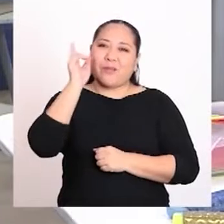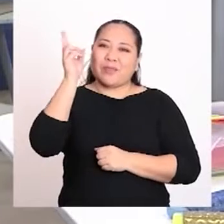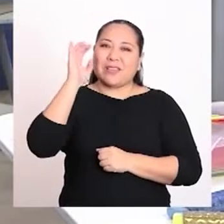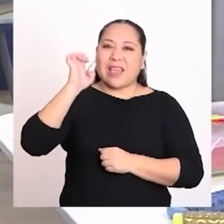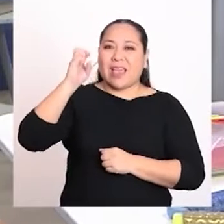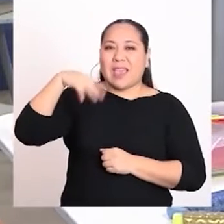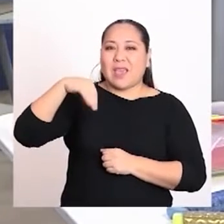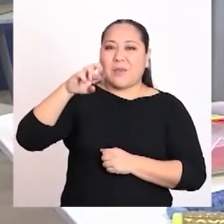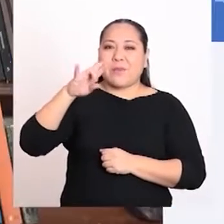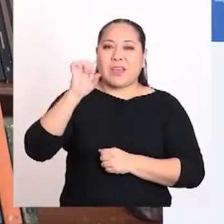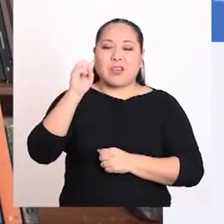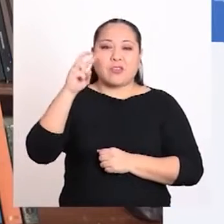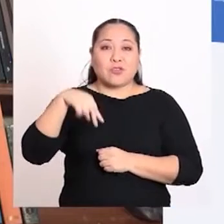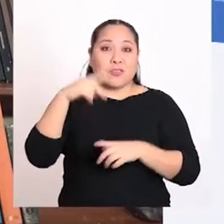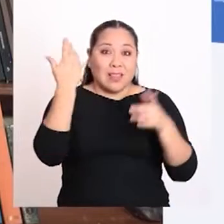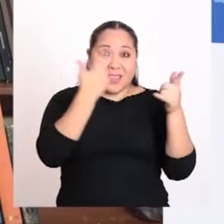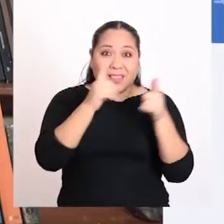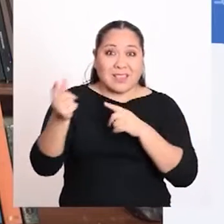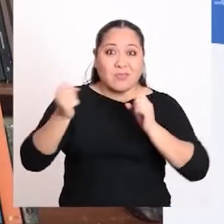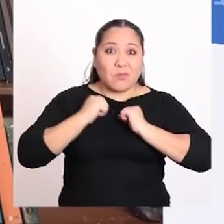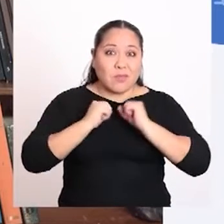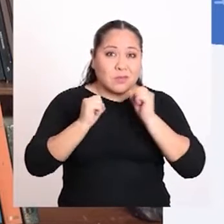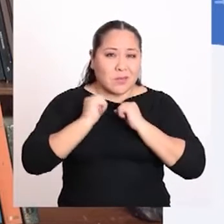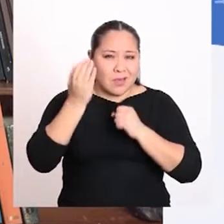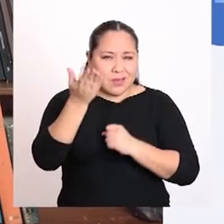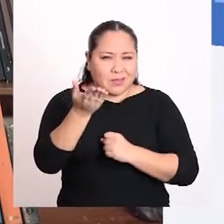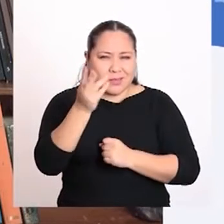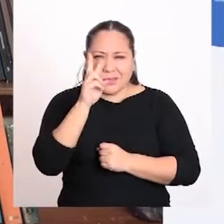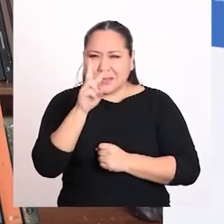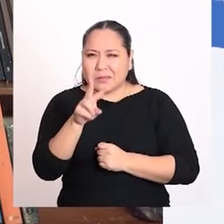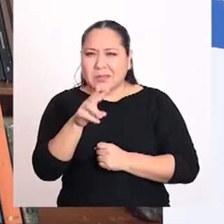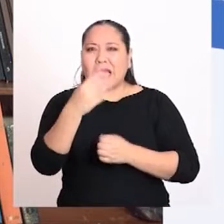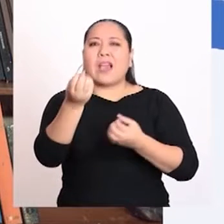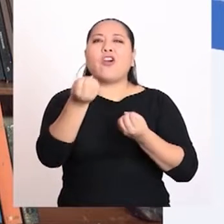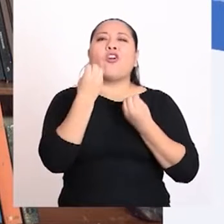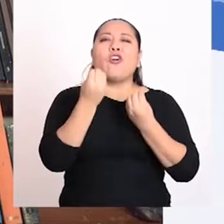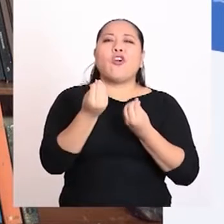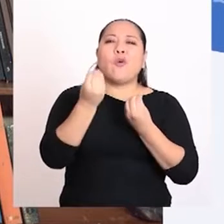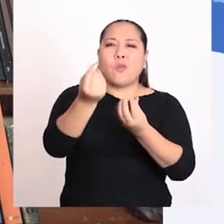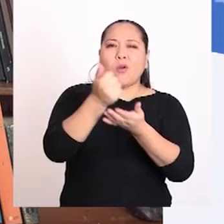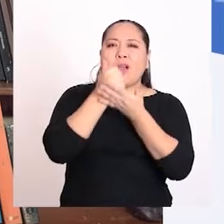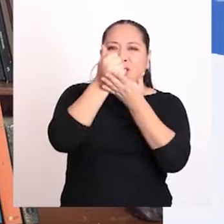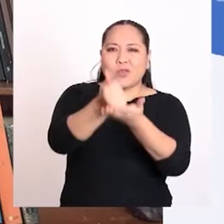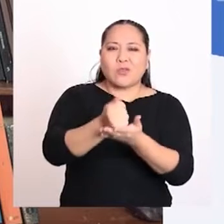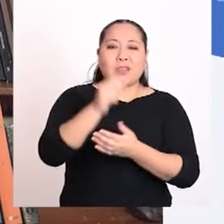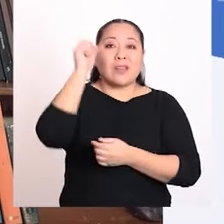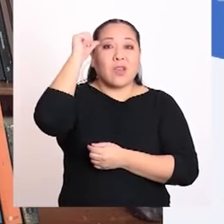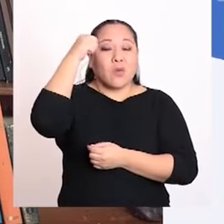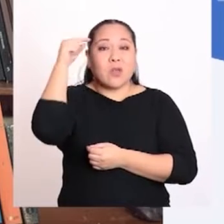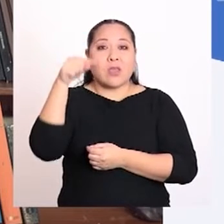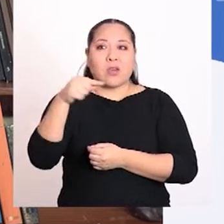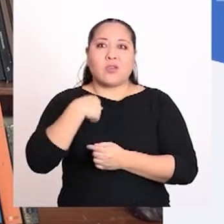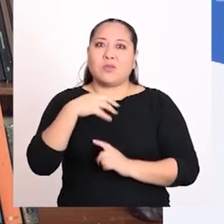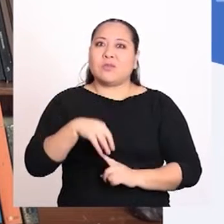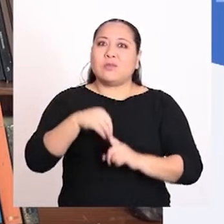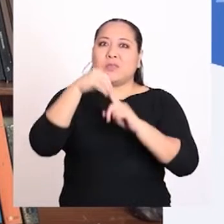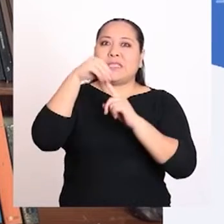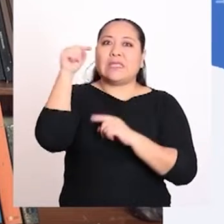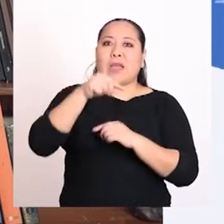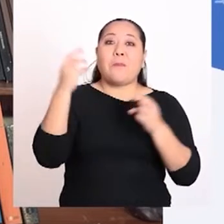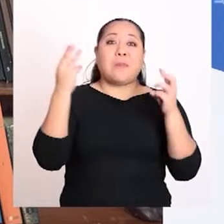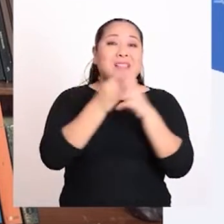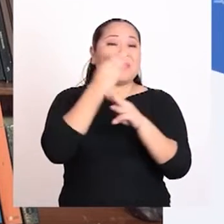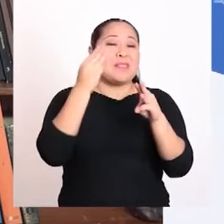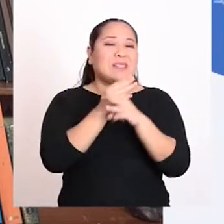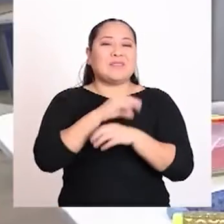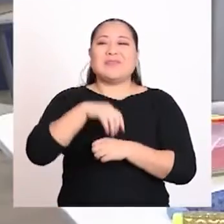Hola, profesor Emerson. Te veo lista para hacer ejercicios. Dime en qué te puedo ayudar. Recuerda que mi especialidad